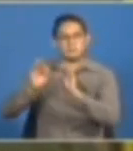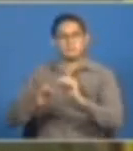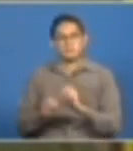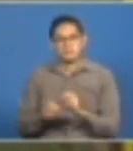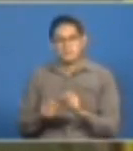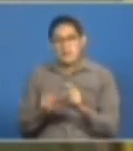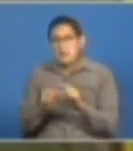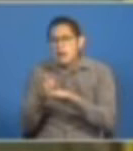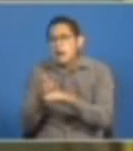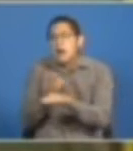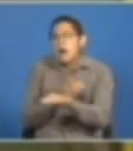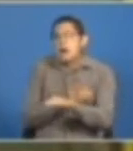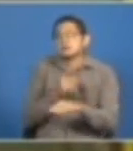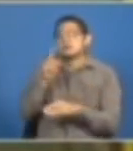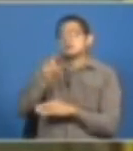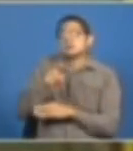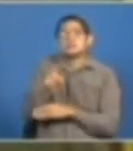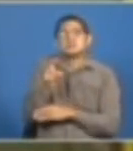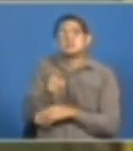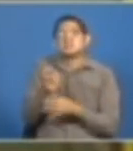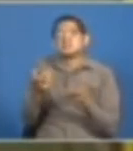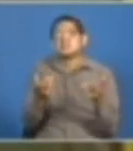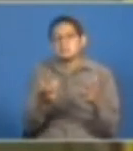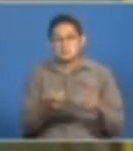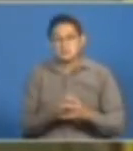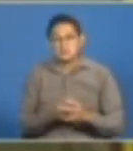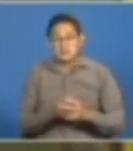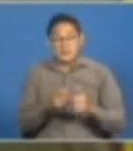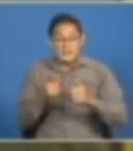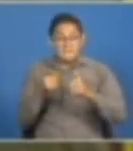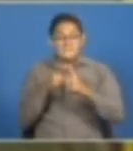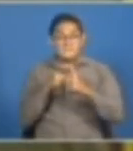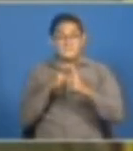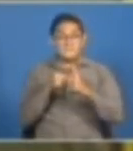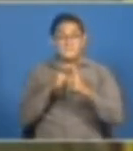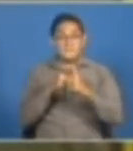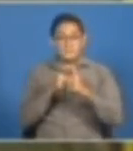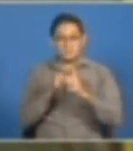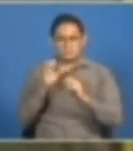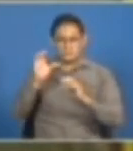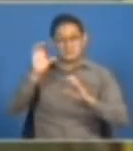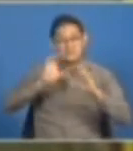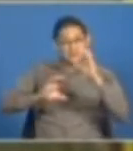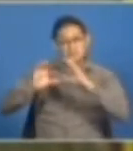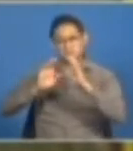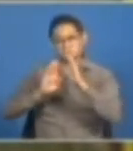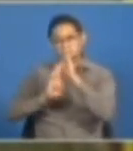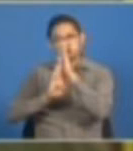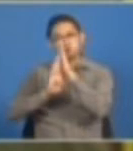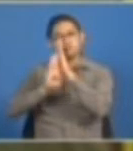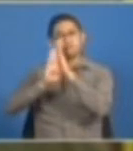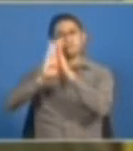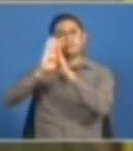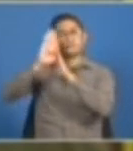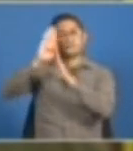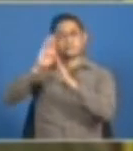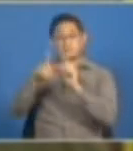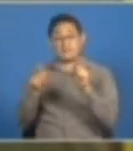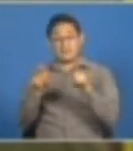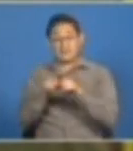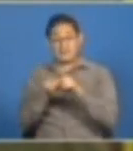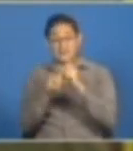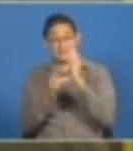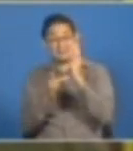requerimos? Requerimos desarrollar la ciencia para que se pueda desarrollar también la